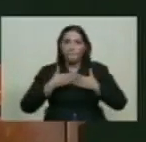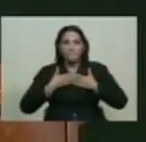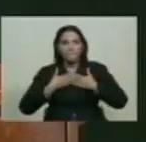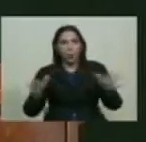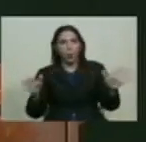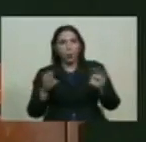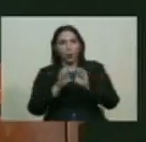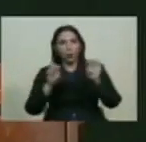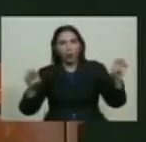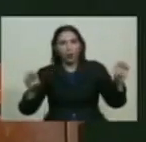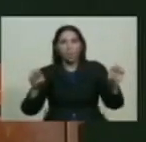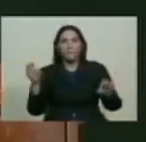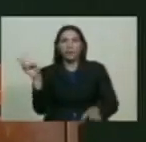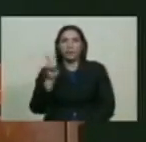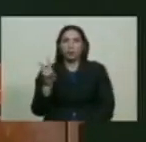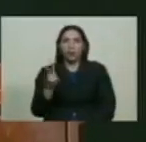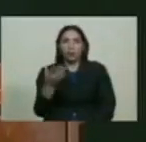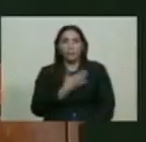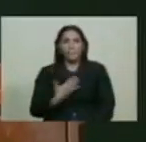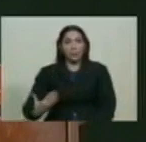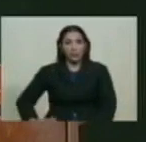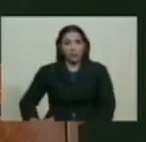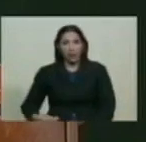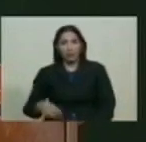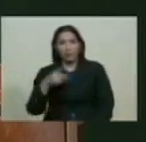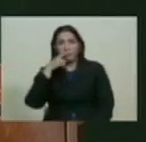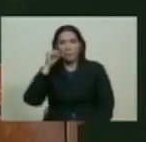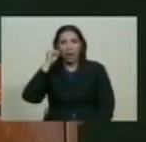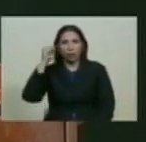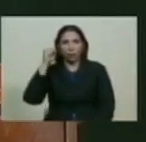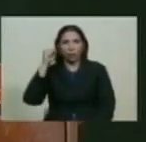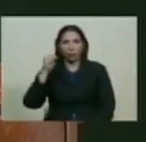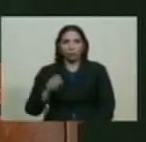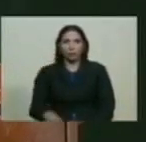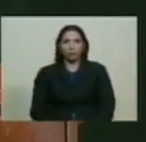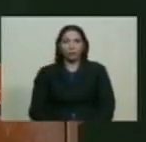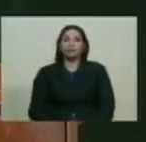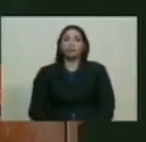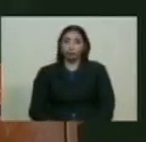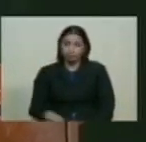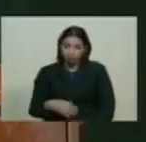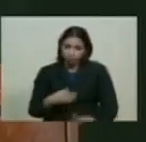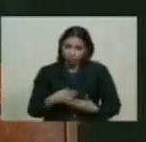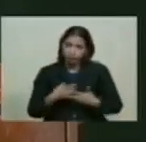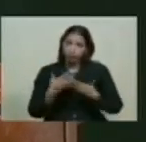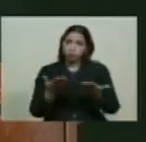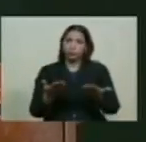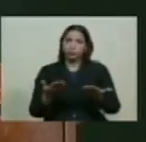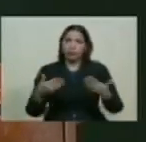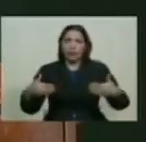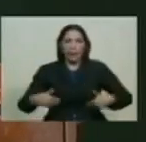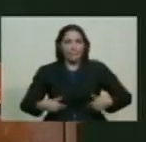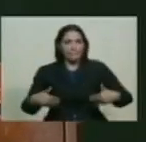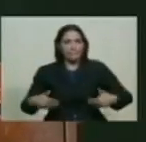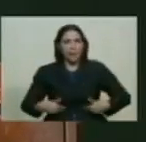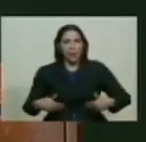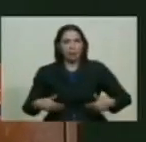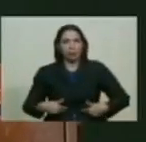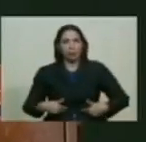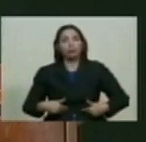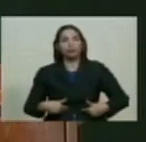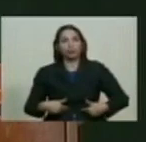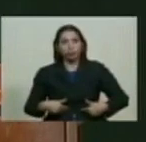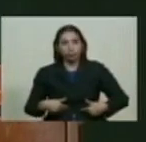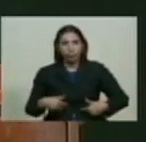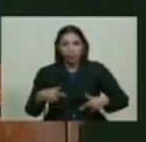por eso el presidente Nicolás Maduro Moros, siguiendo lo que fue un empeño del comandante Hugo Chávez,